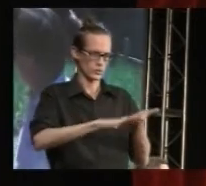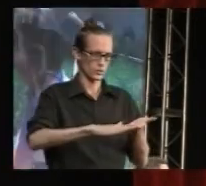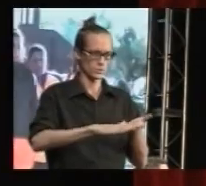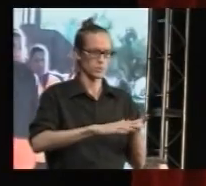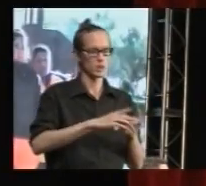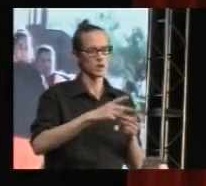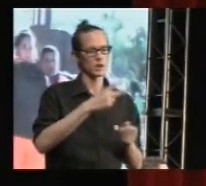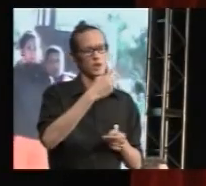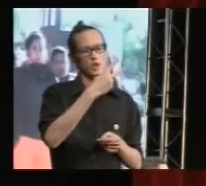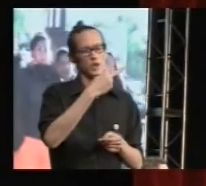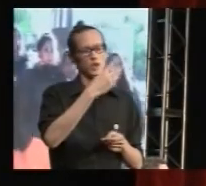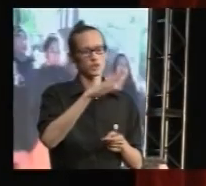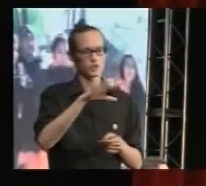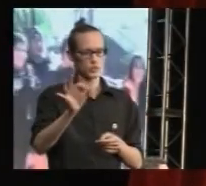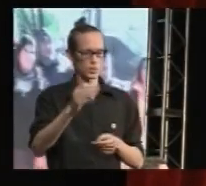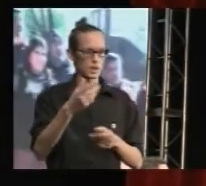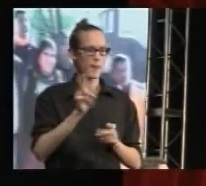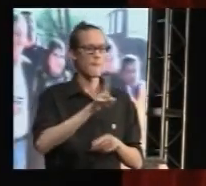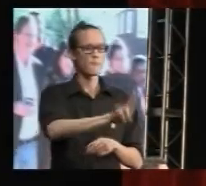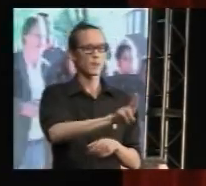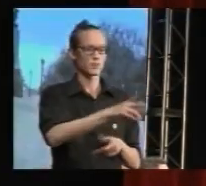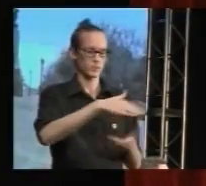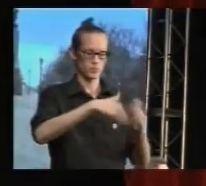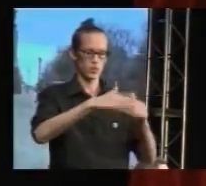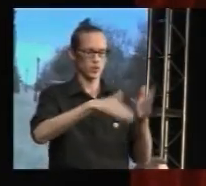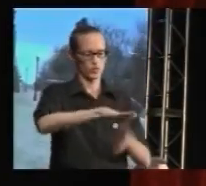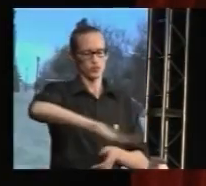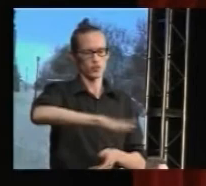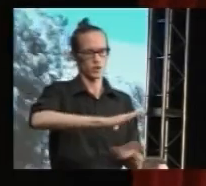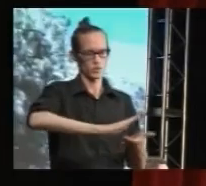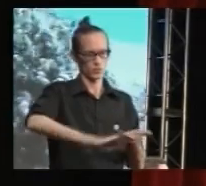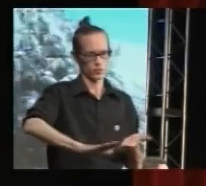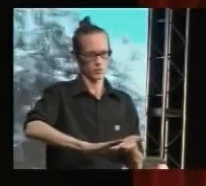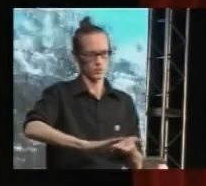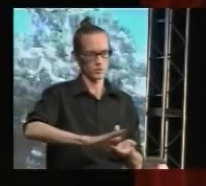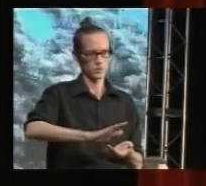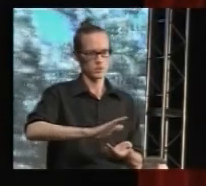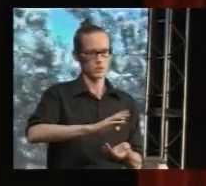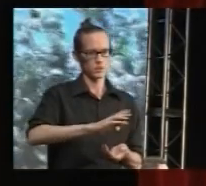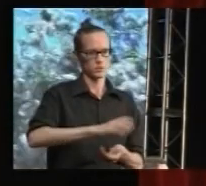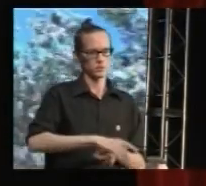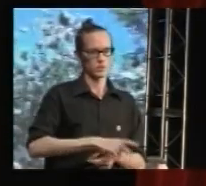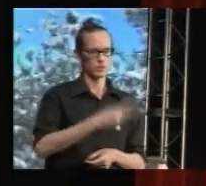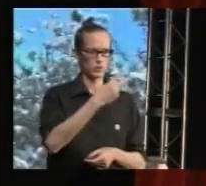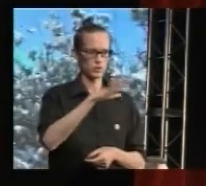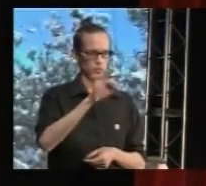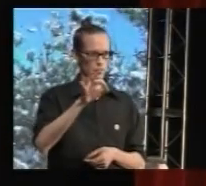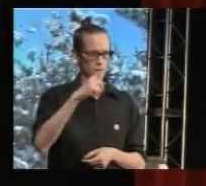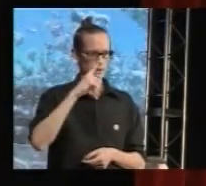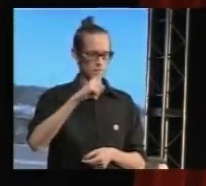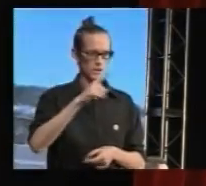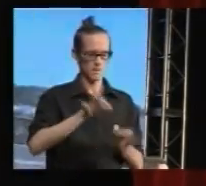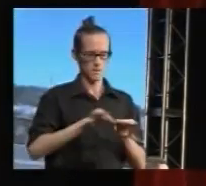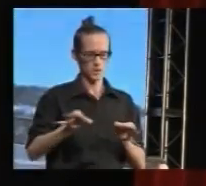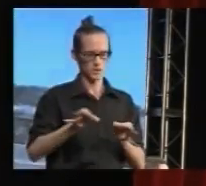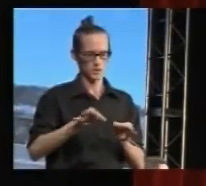y 250 permisos para construcción de nuevas superficies del orden de 140.000 metros cuadrados. Esta dinámica